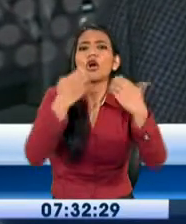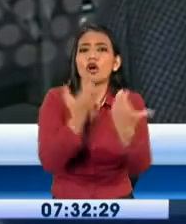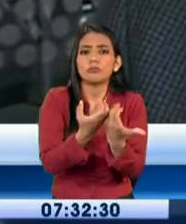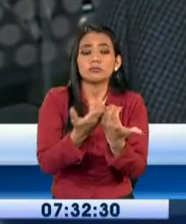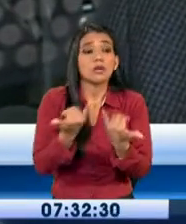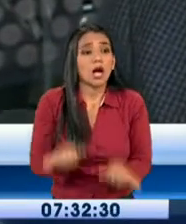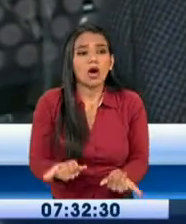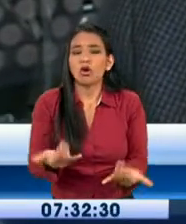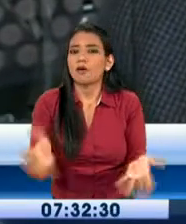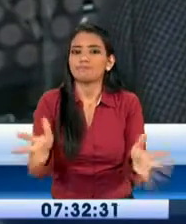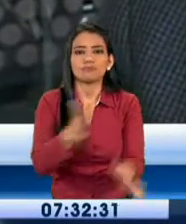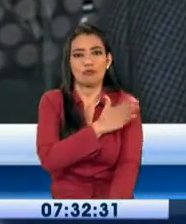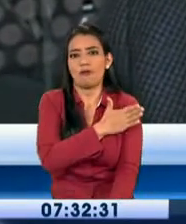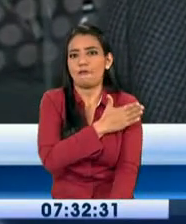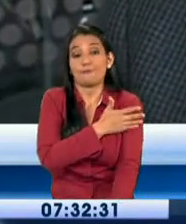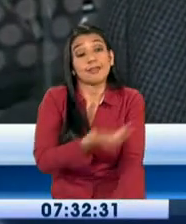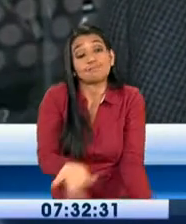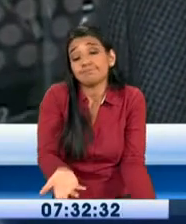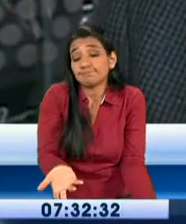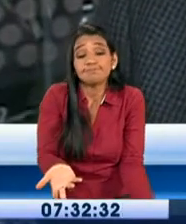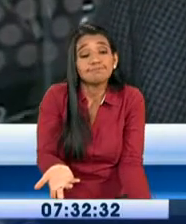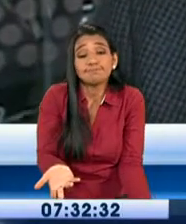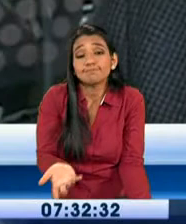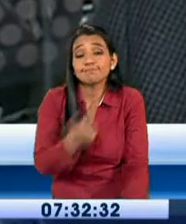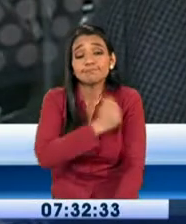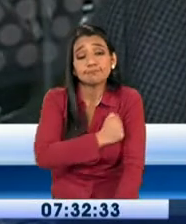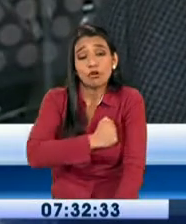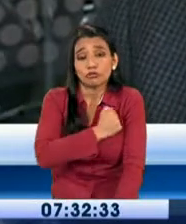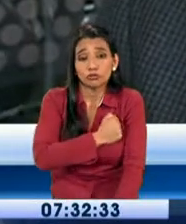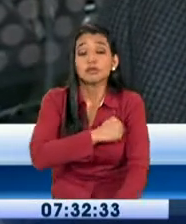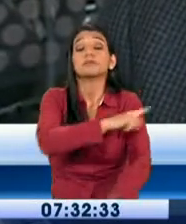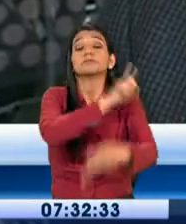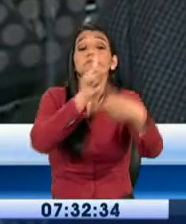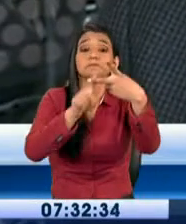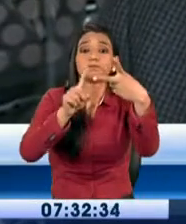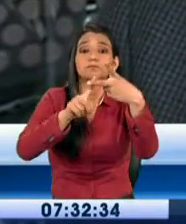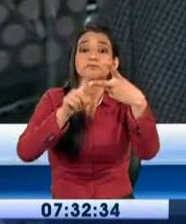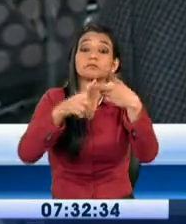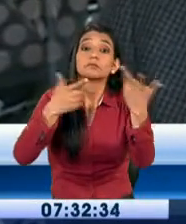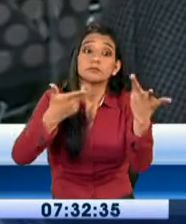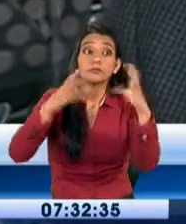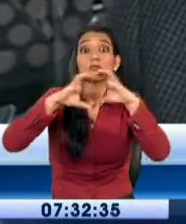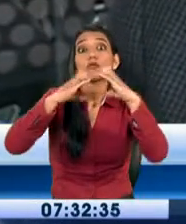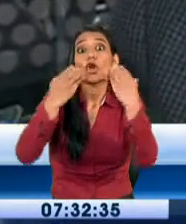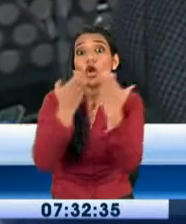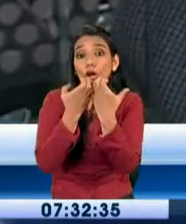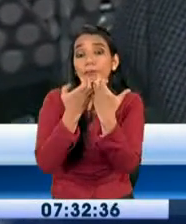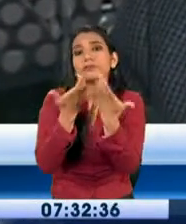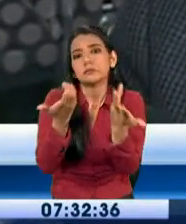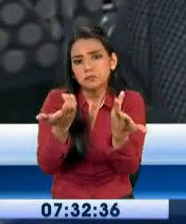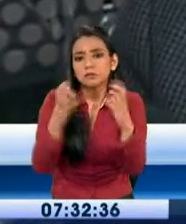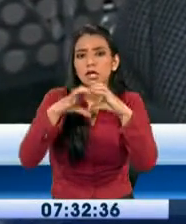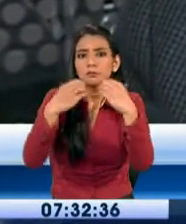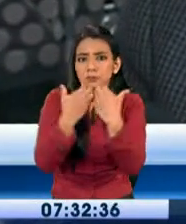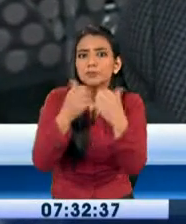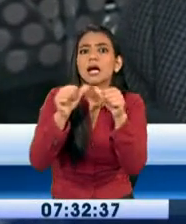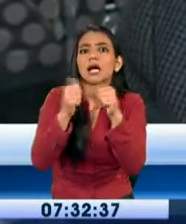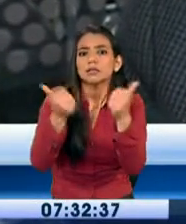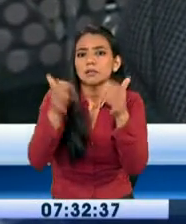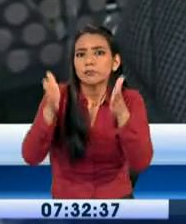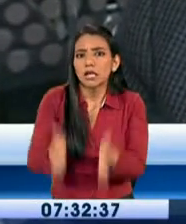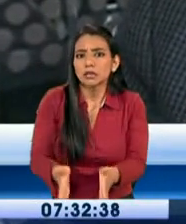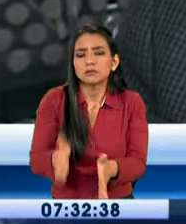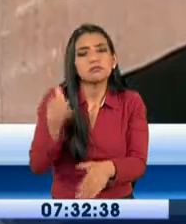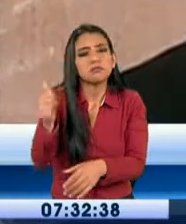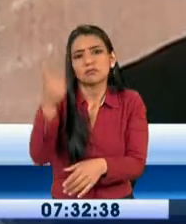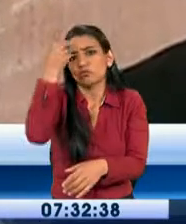no tiene, ese es un mecanismo, y el otro es que el CAL, en el marco de sus atribuciones, resuelva esa paralización